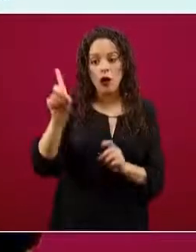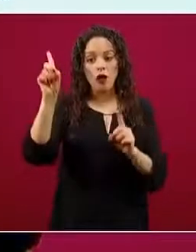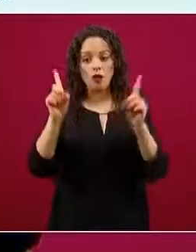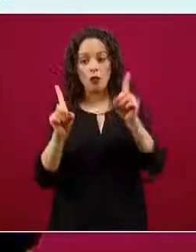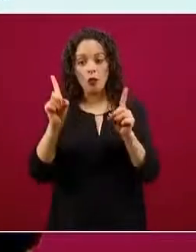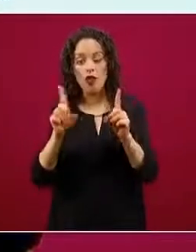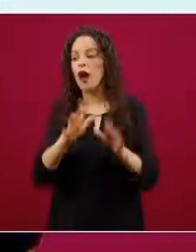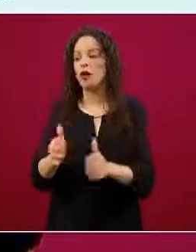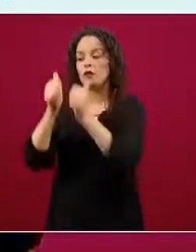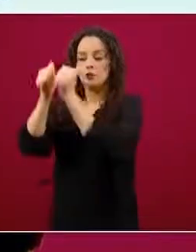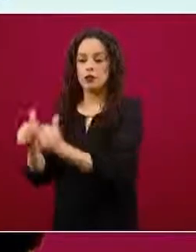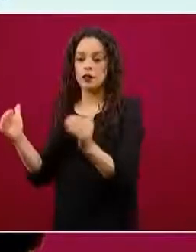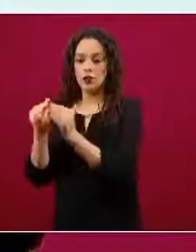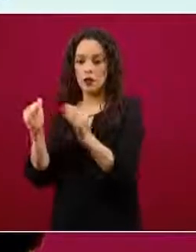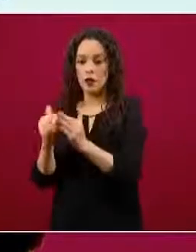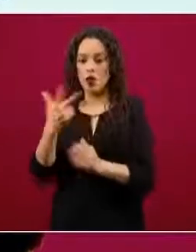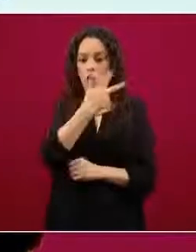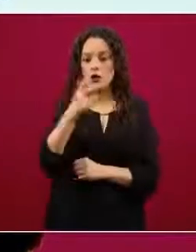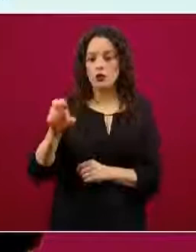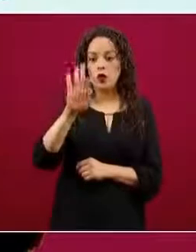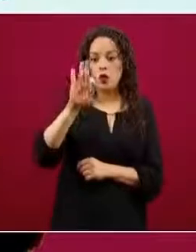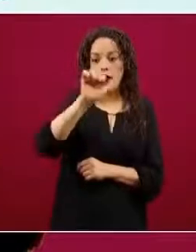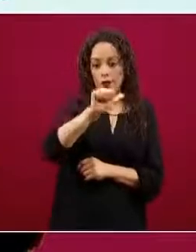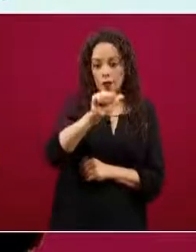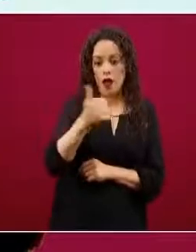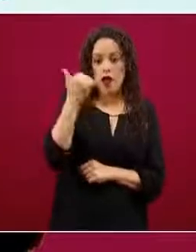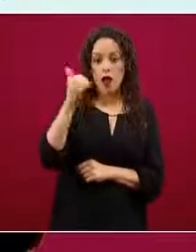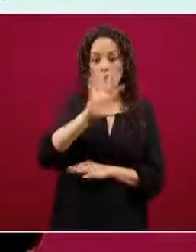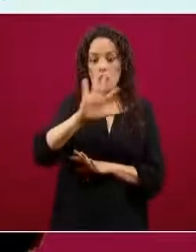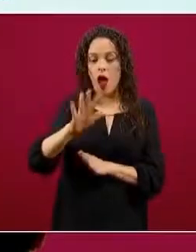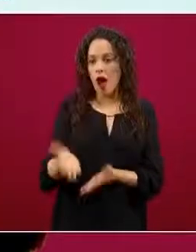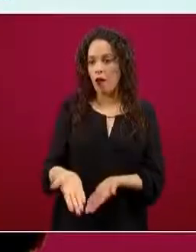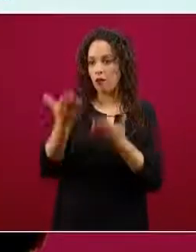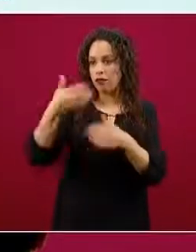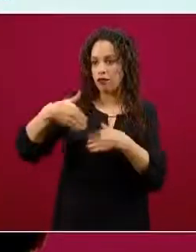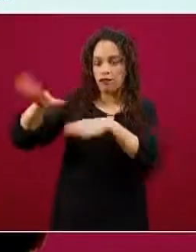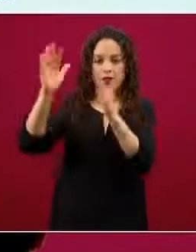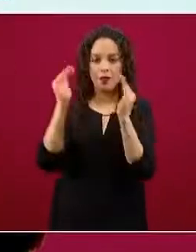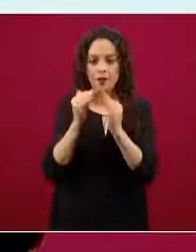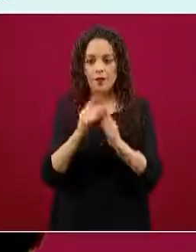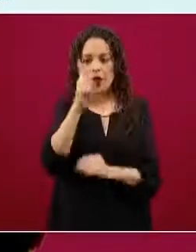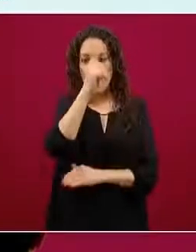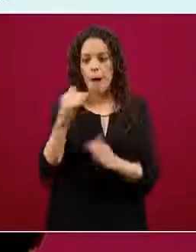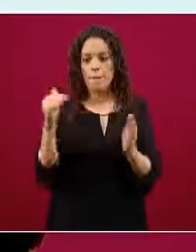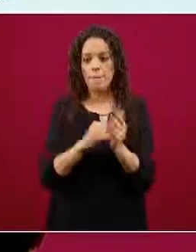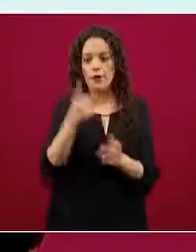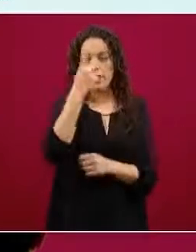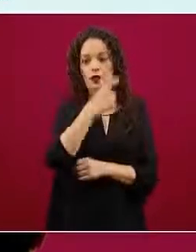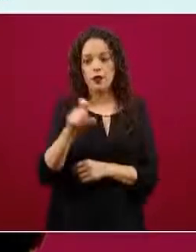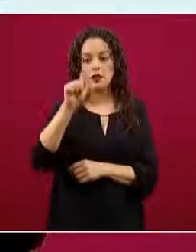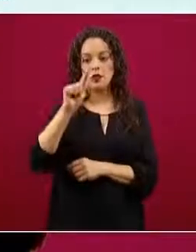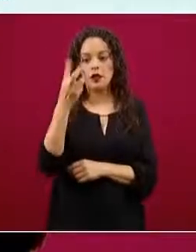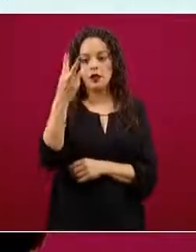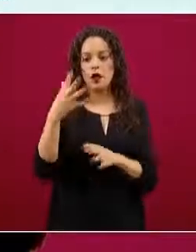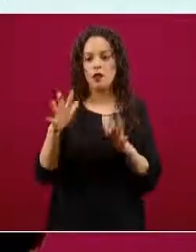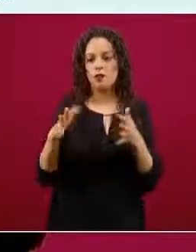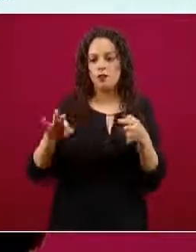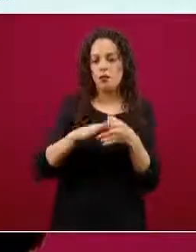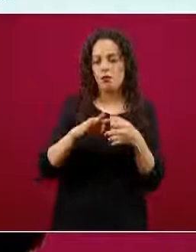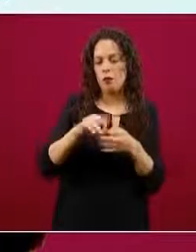manejado a 846 y hemos dado alta sanitaria a 1,173, que equivale aproximadamente como